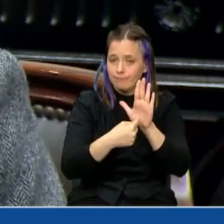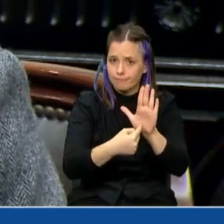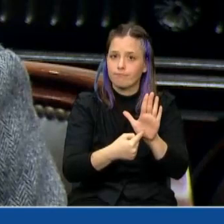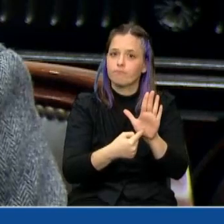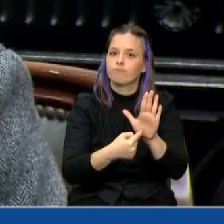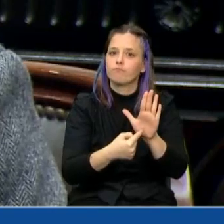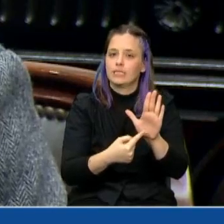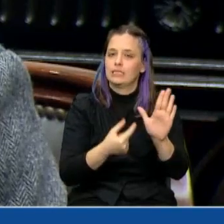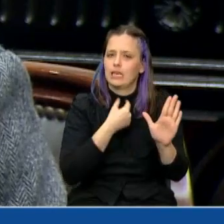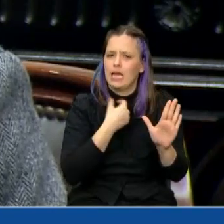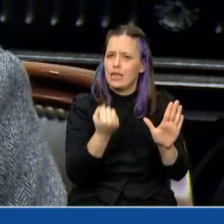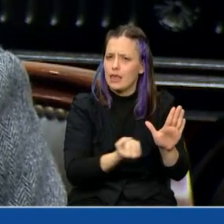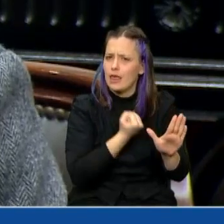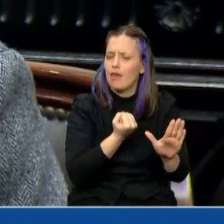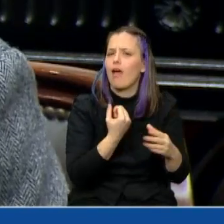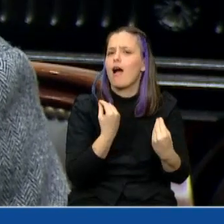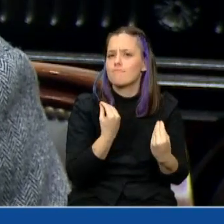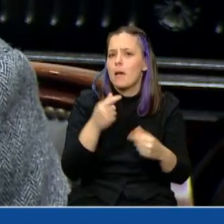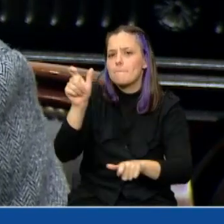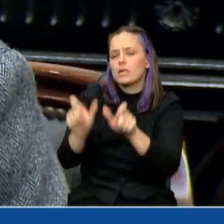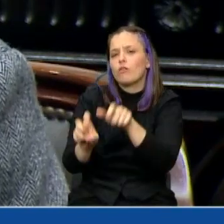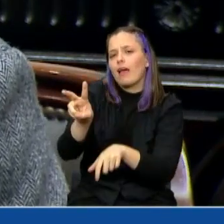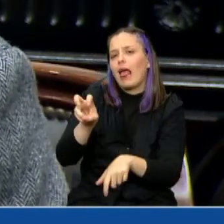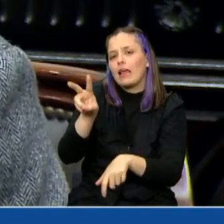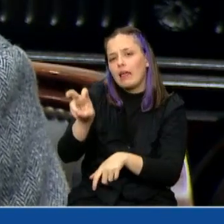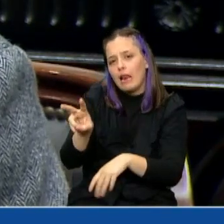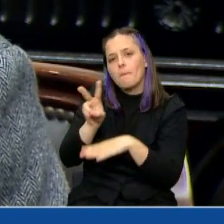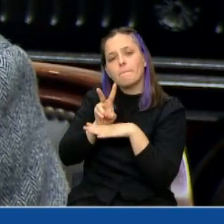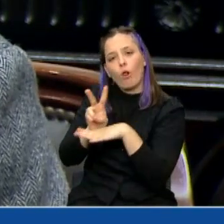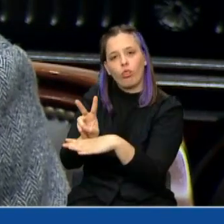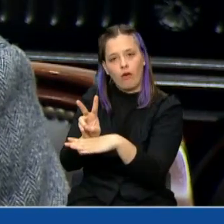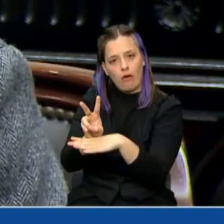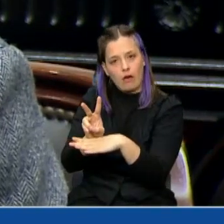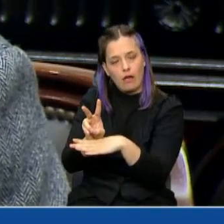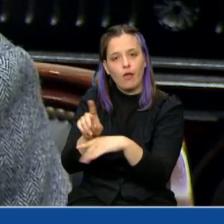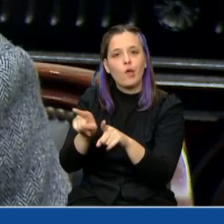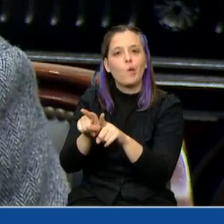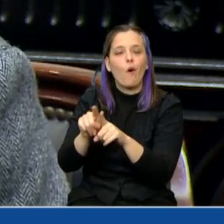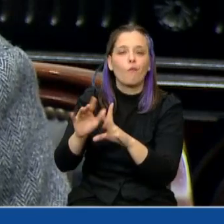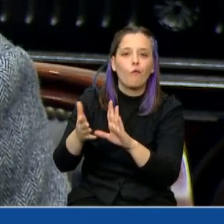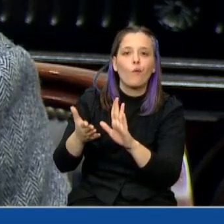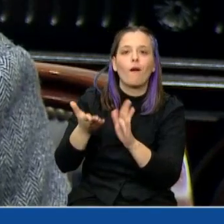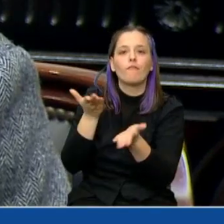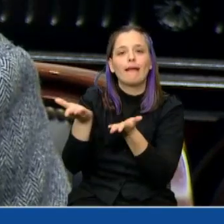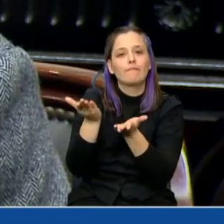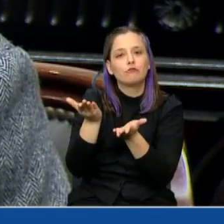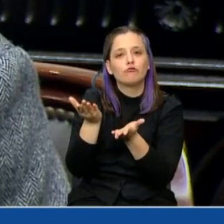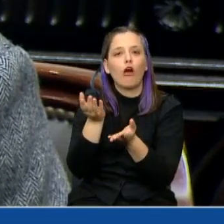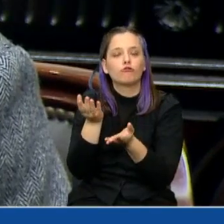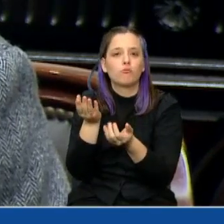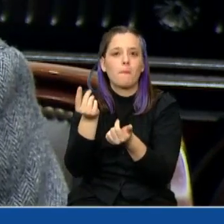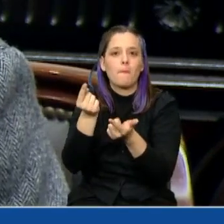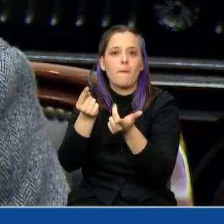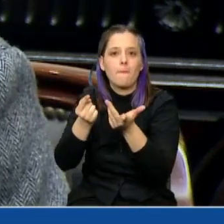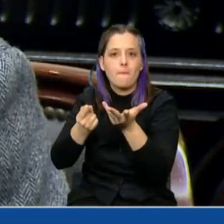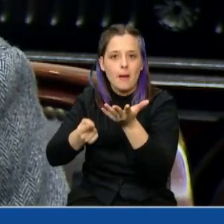intentaba proteger a los inquilinos, darles mayores garantías, más tranquilidad,